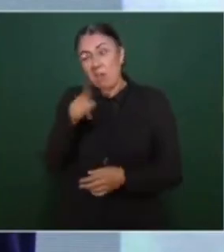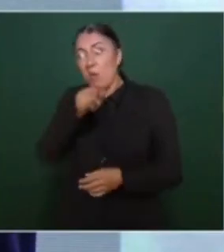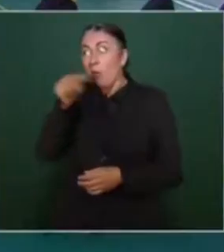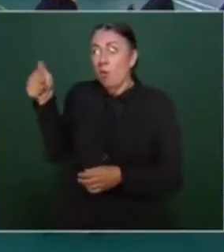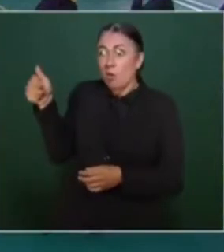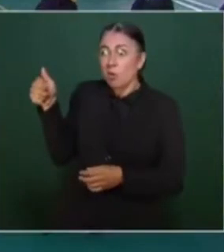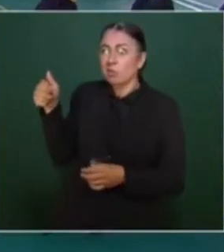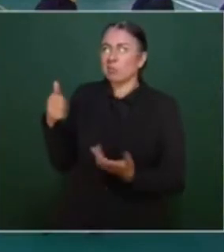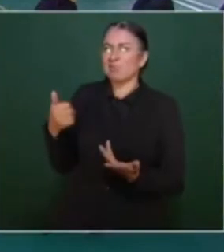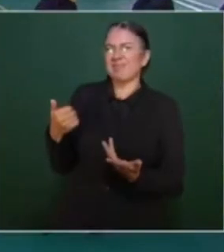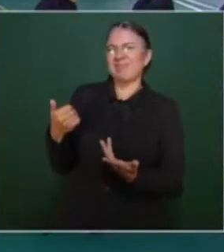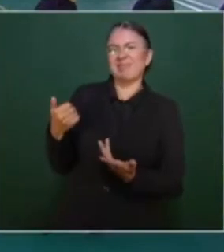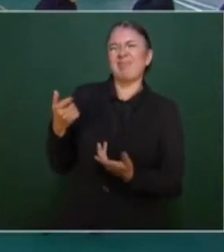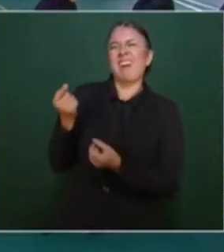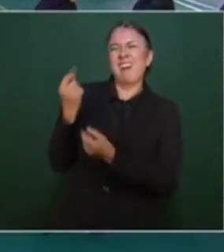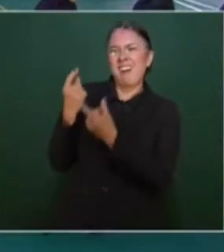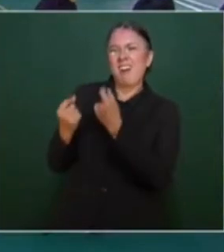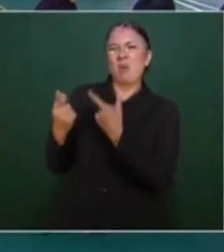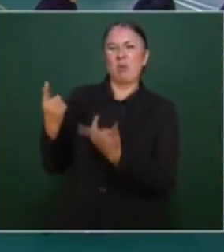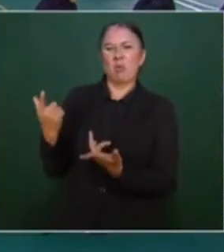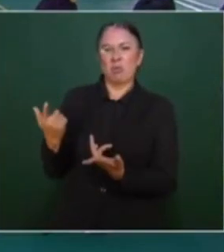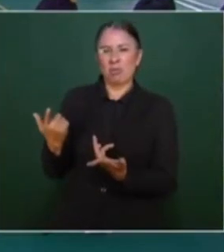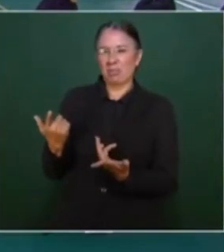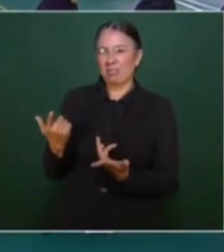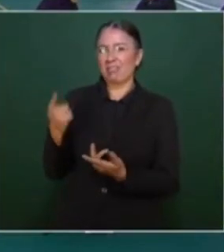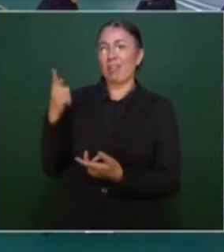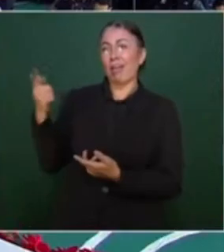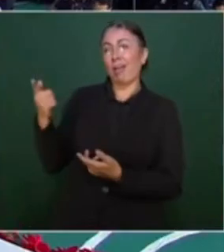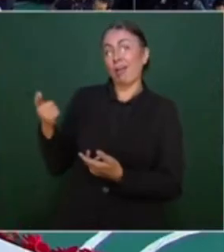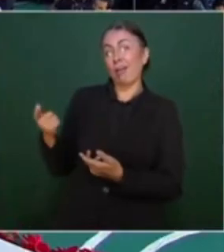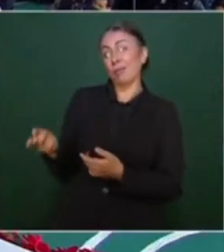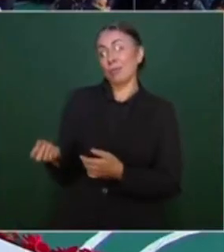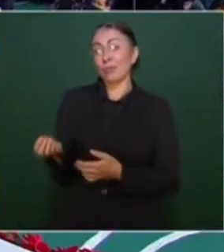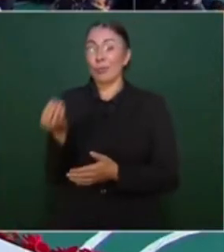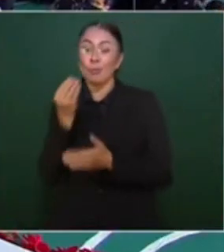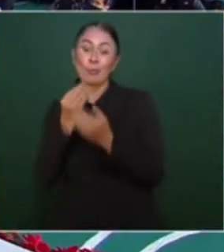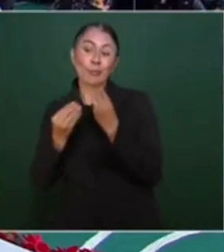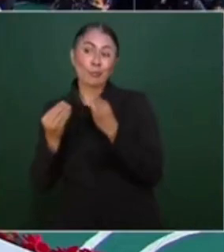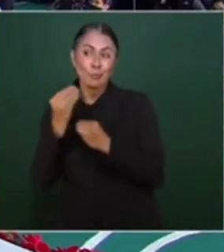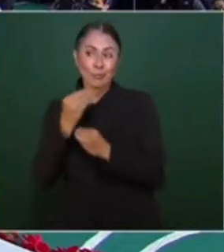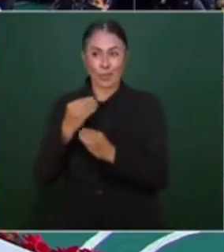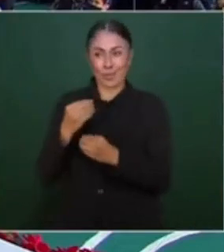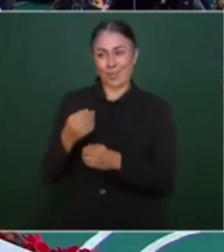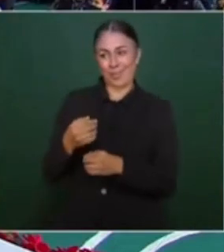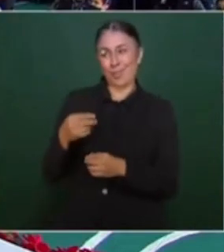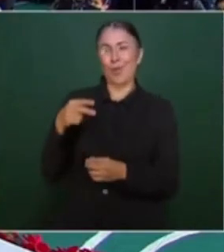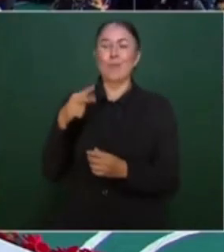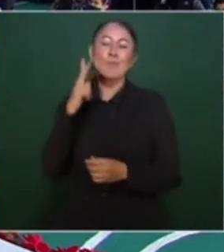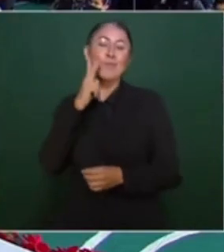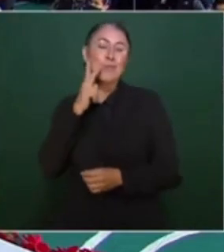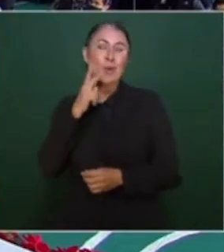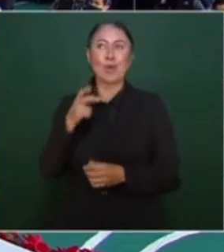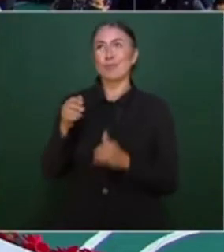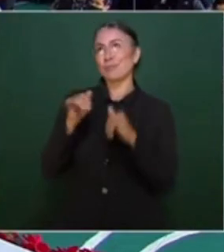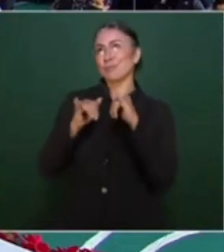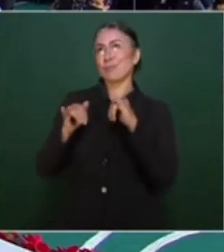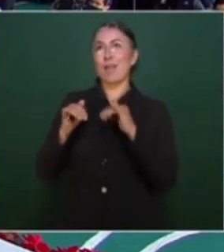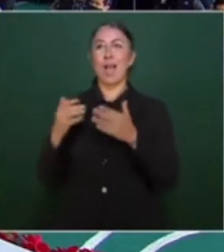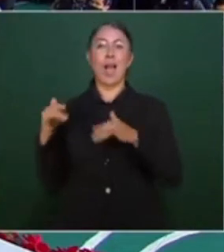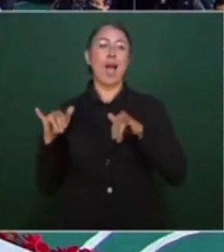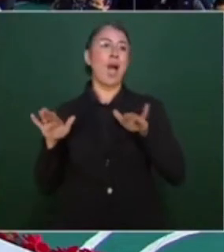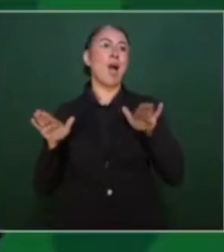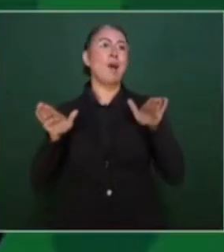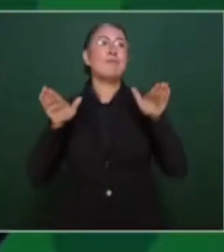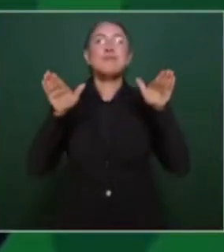¿no? Desayuno y comida y buenos vinos y aviones y yates, los dueños, ¿no?